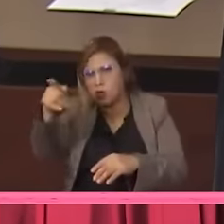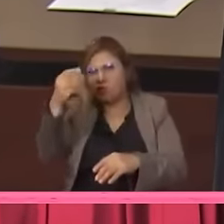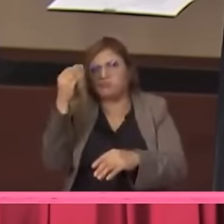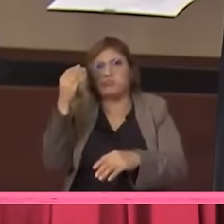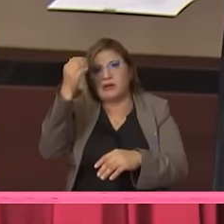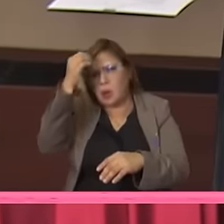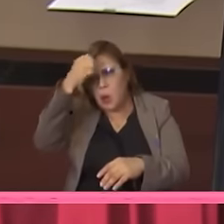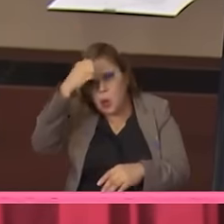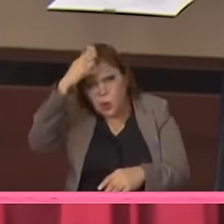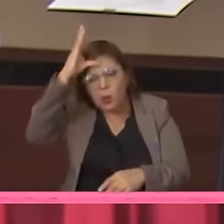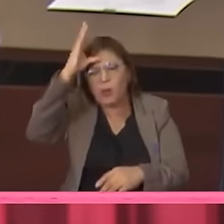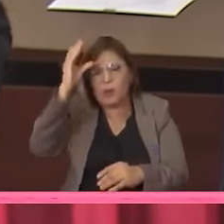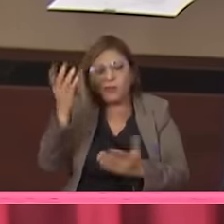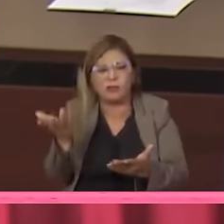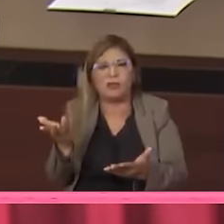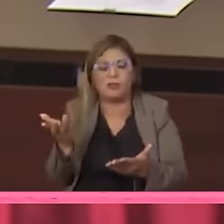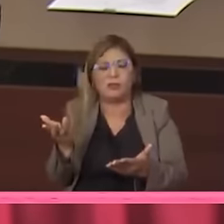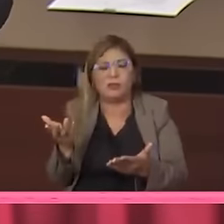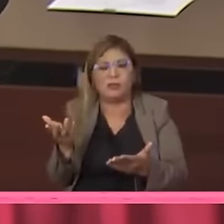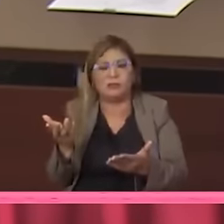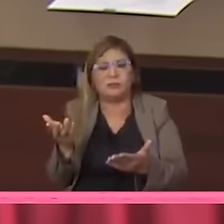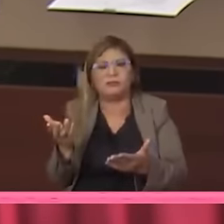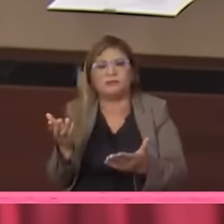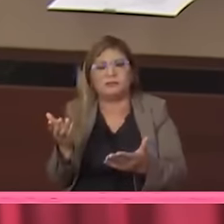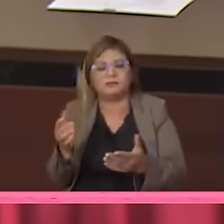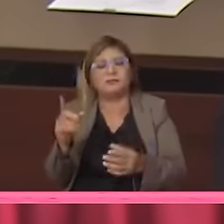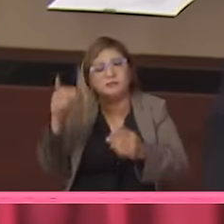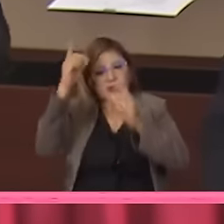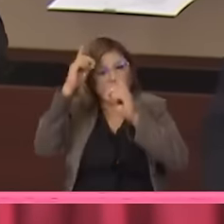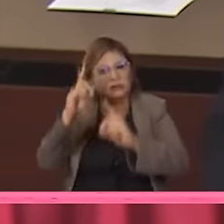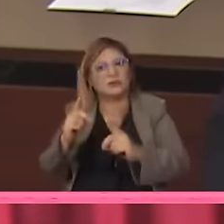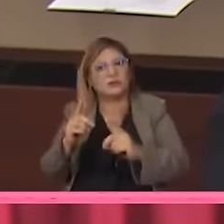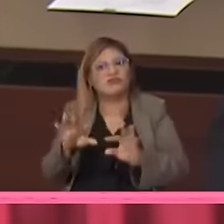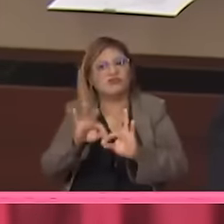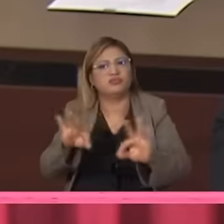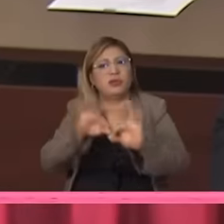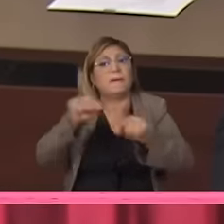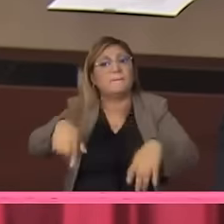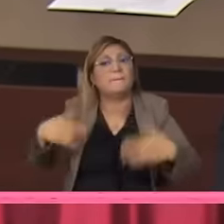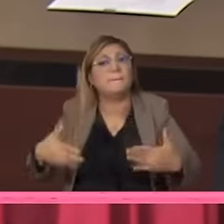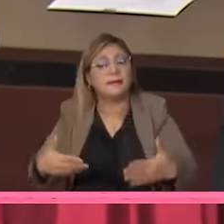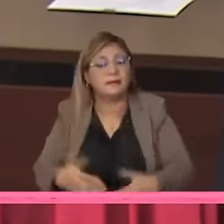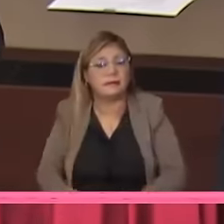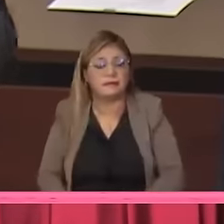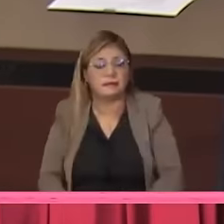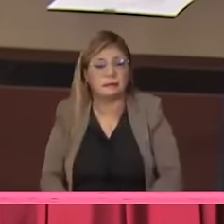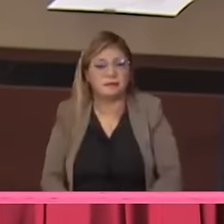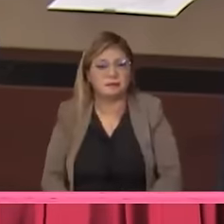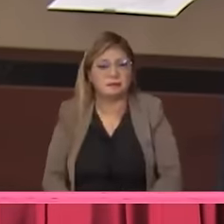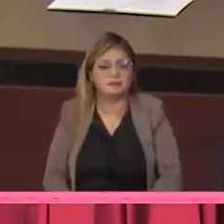momento una potencia fue esa decisión unitaria como país